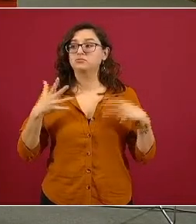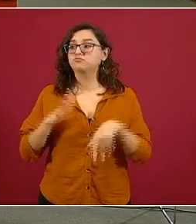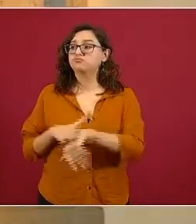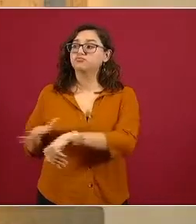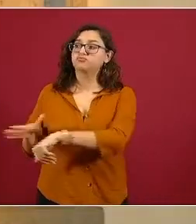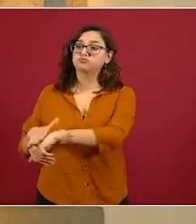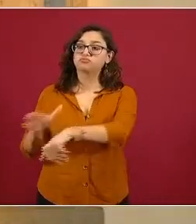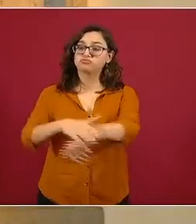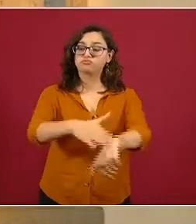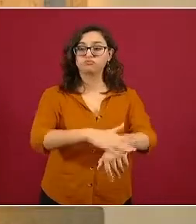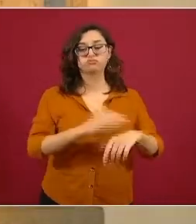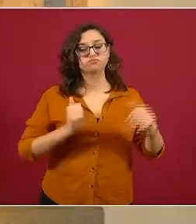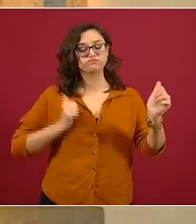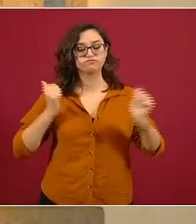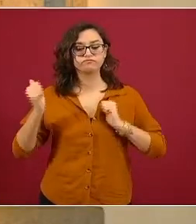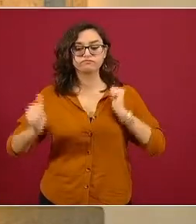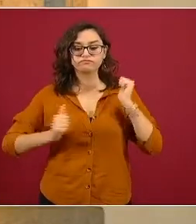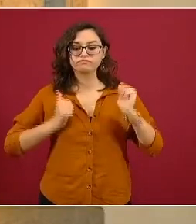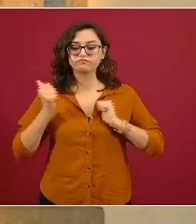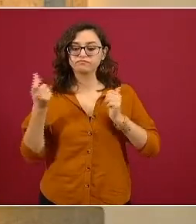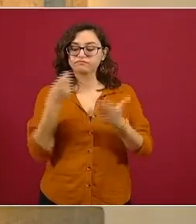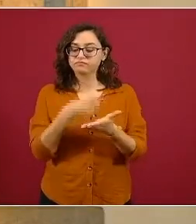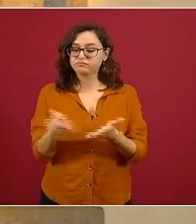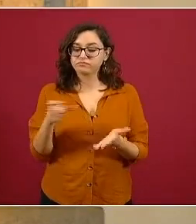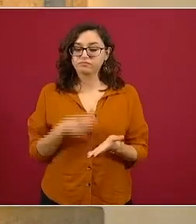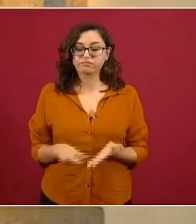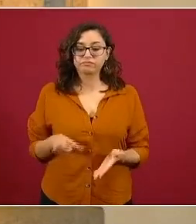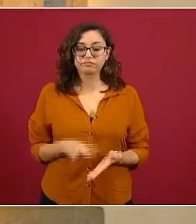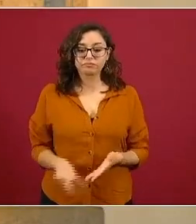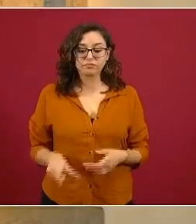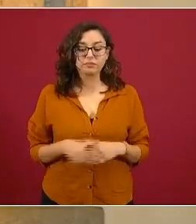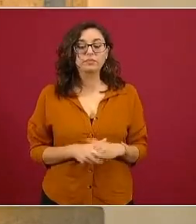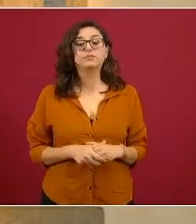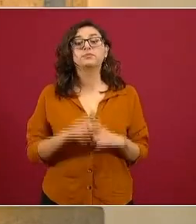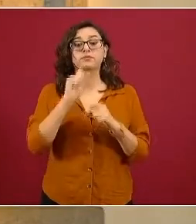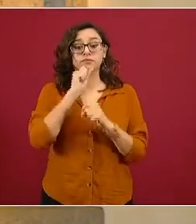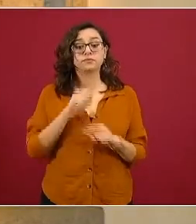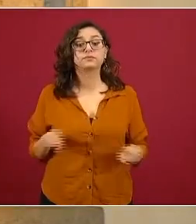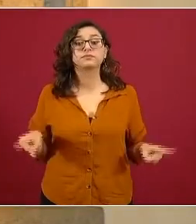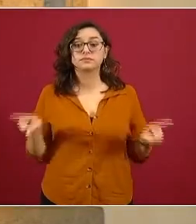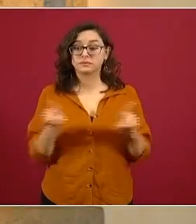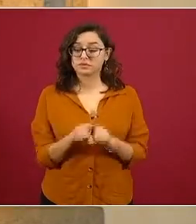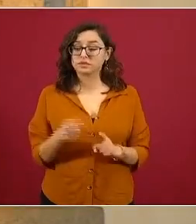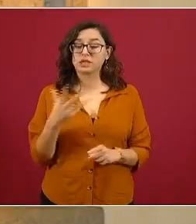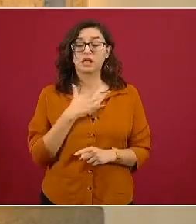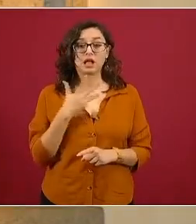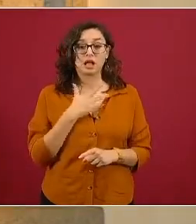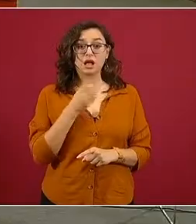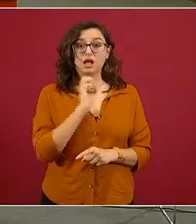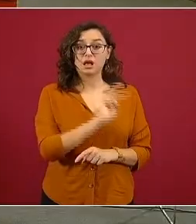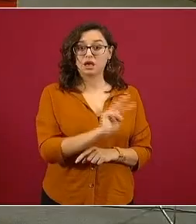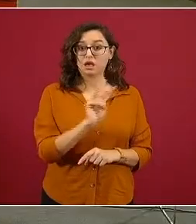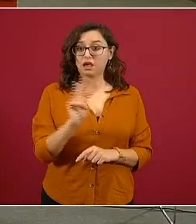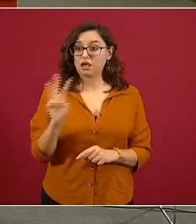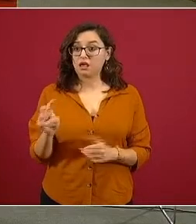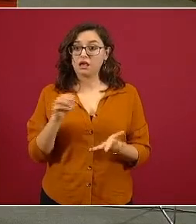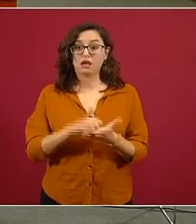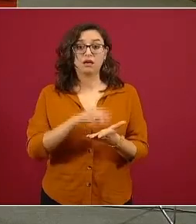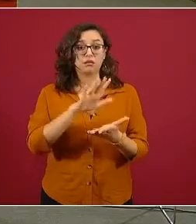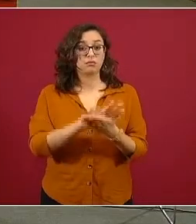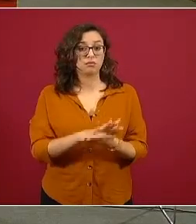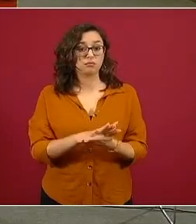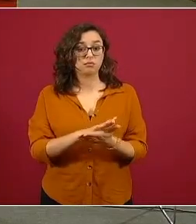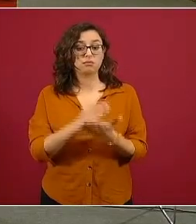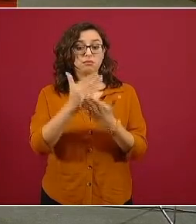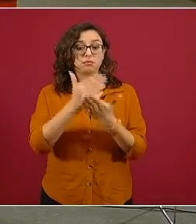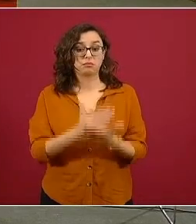ofertas del mismo. Adicionalmente, opera un portal de registro del Buen Fin, un